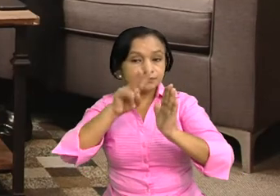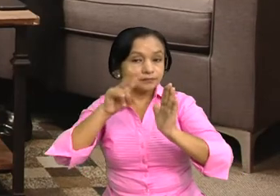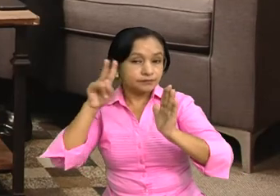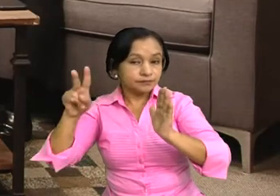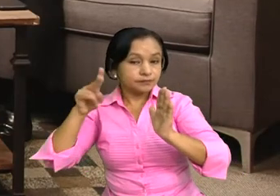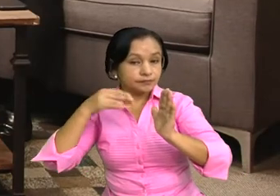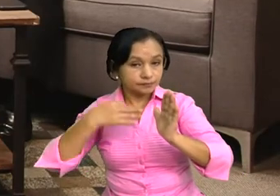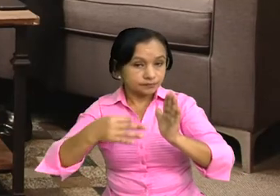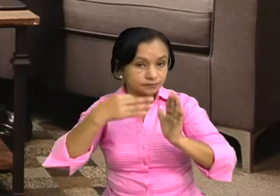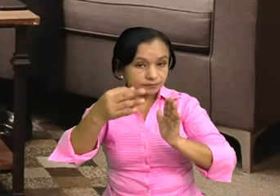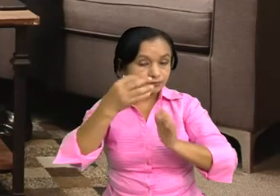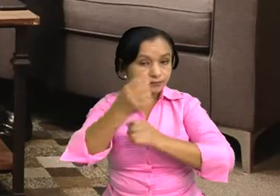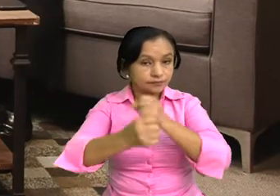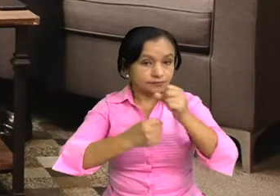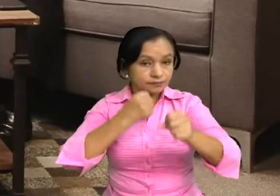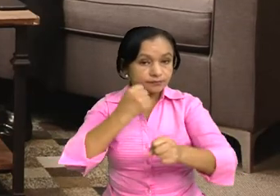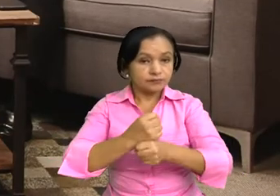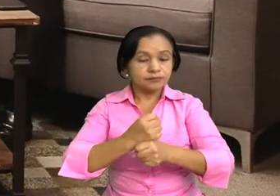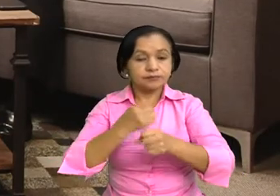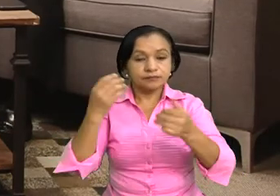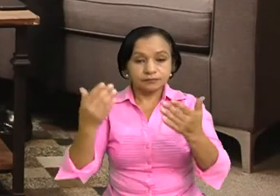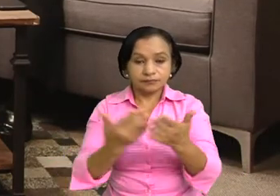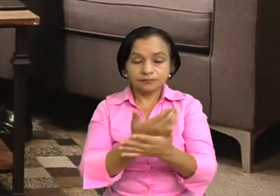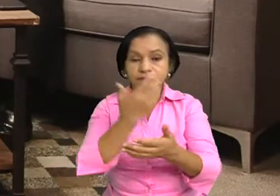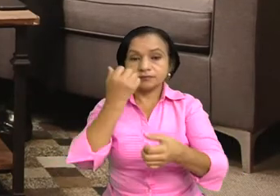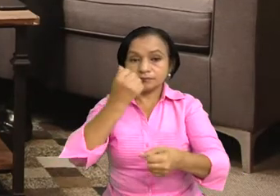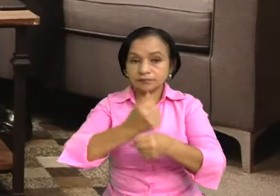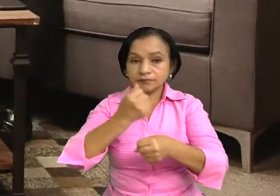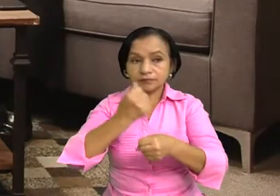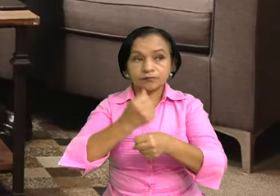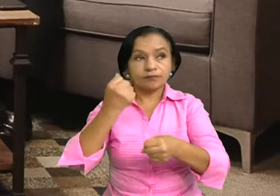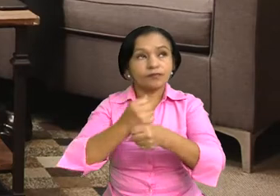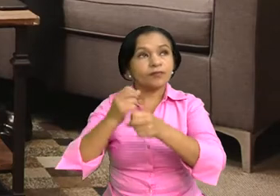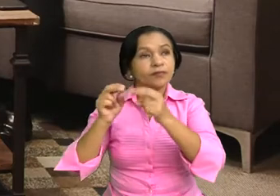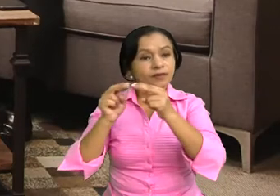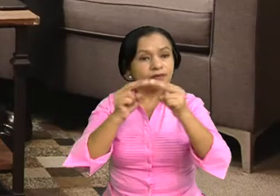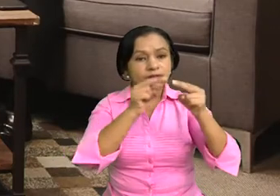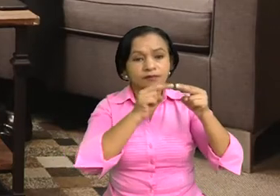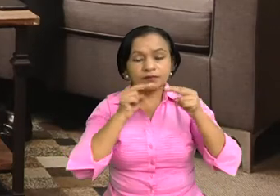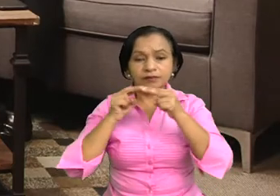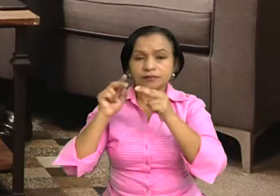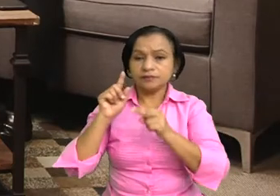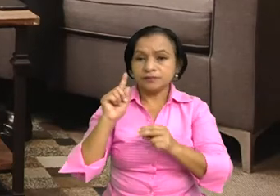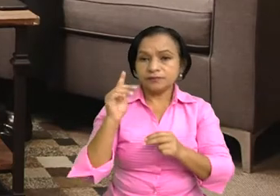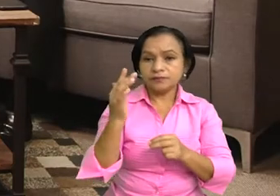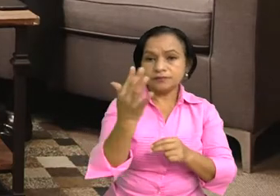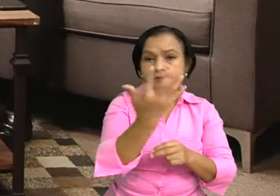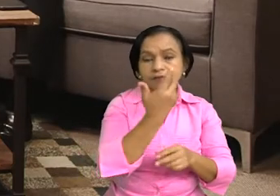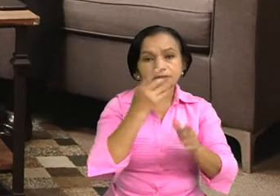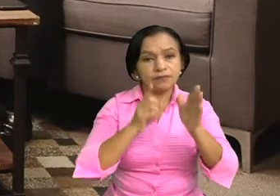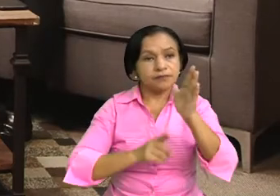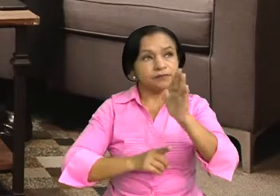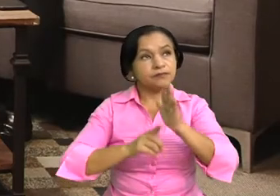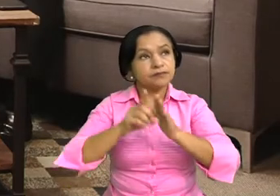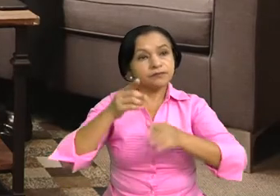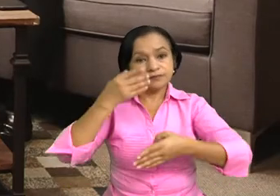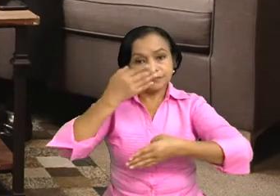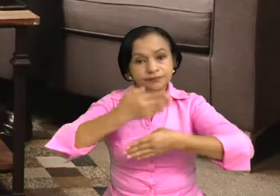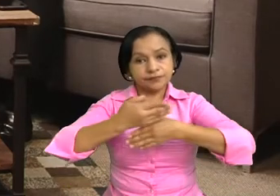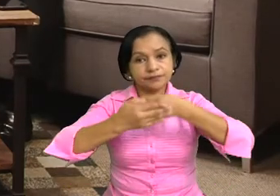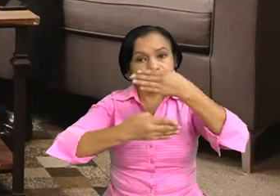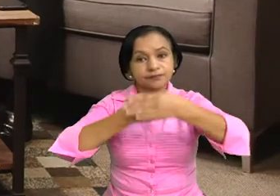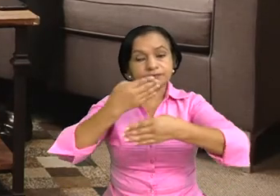Esta estrategia articula todos los esfuerzos en el campo del desarrollo de la infraestructura y